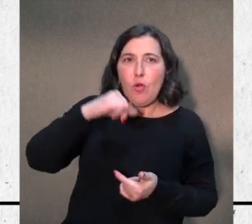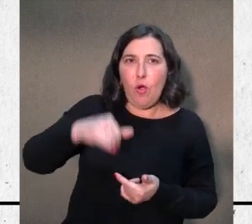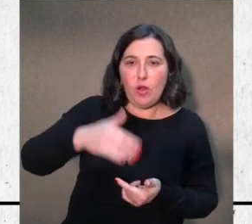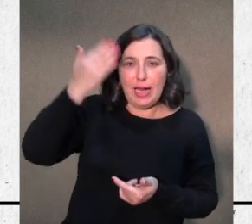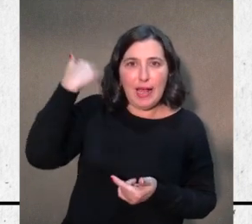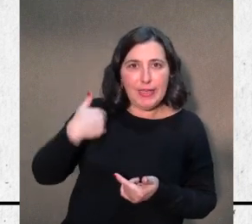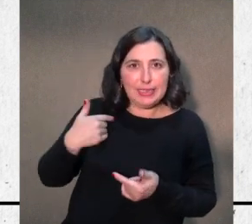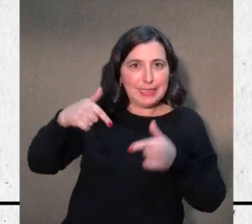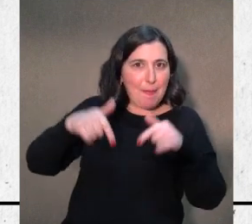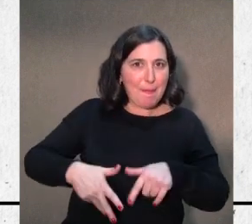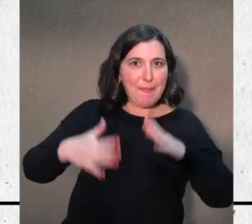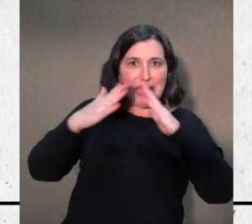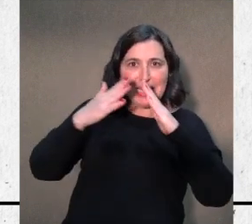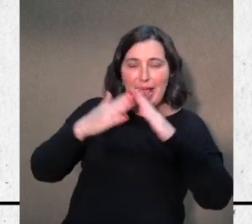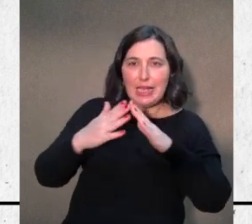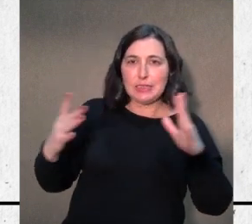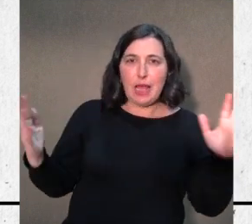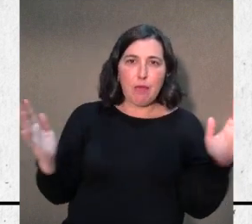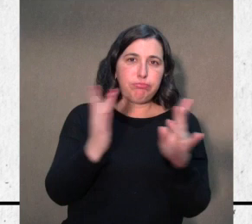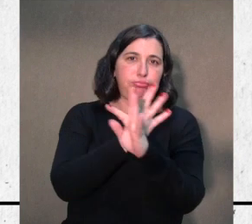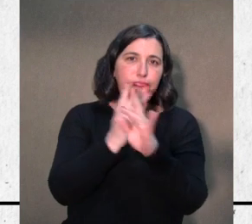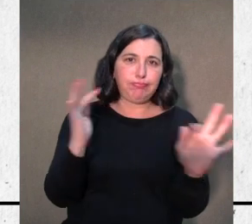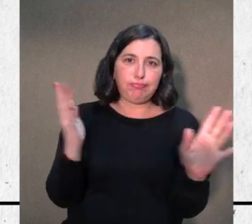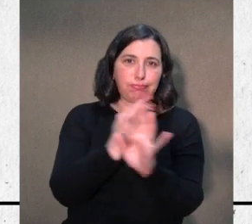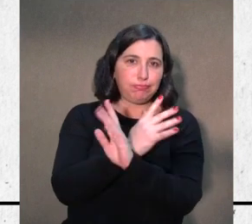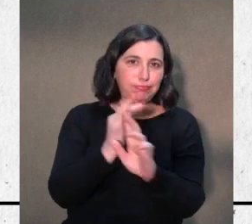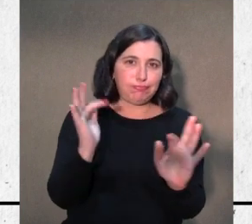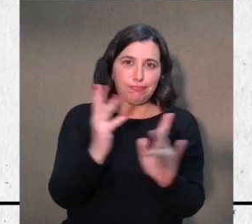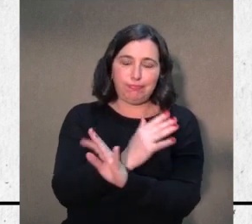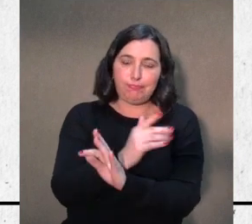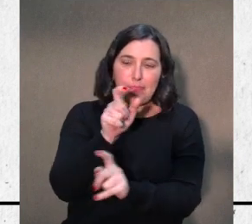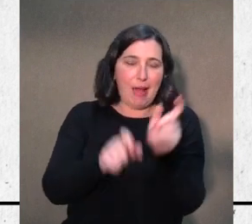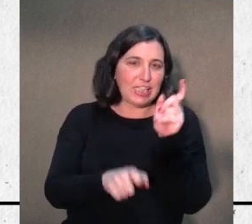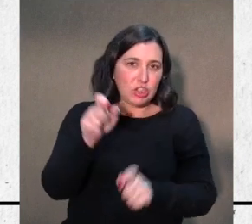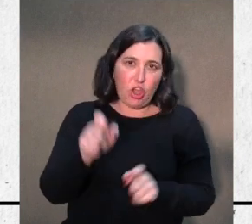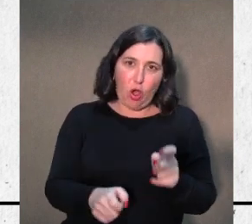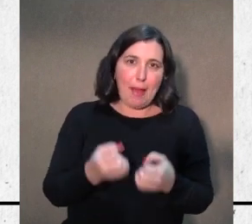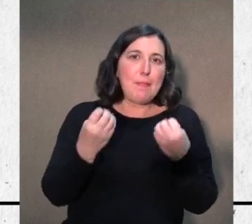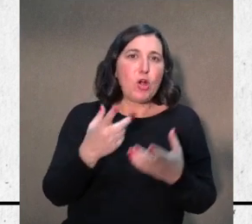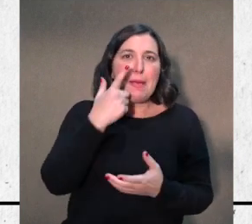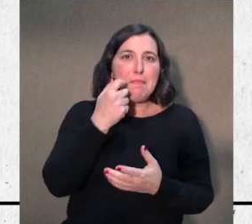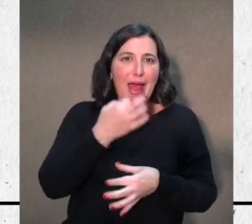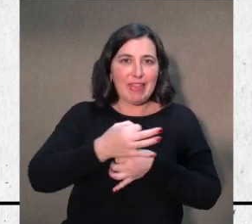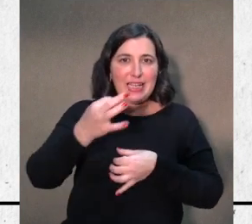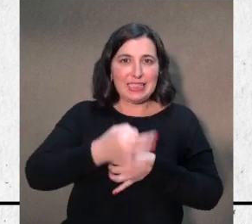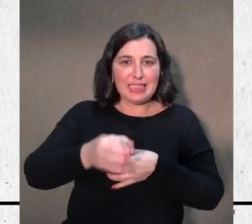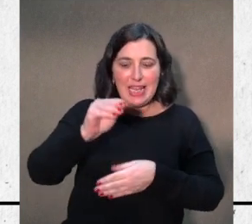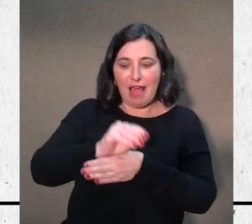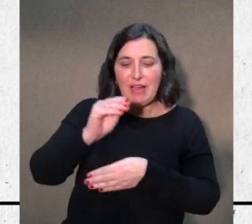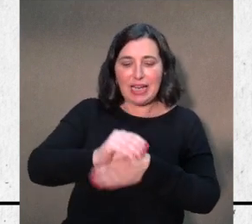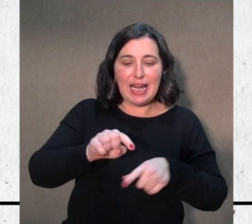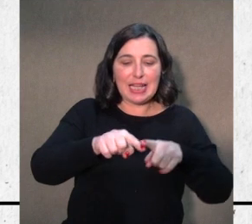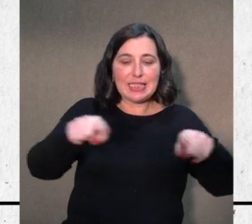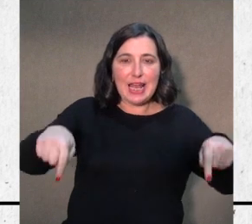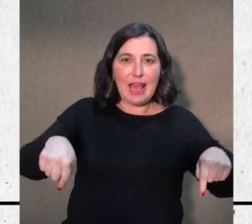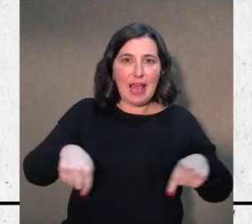por ejemplo, mi padre daba clases en el living y el living conectaba con el comedor. Mi casa era bastante grande y todos estábamos